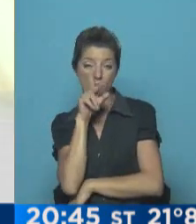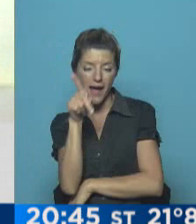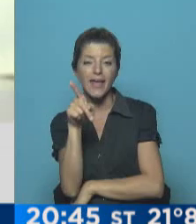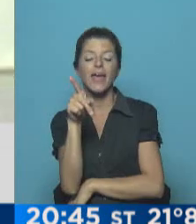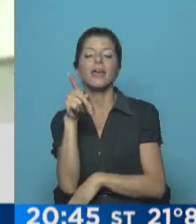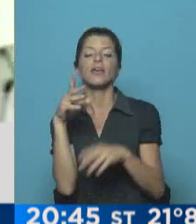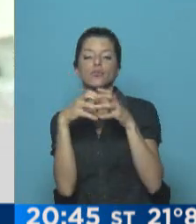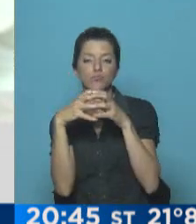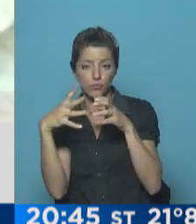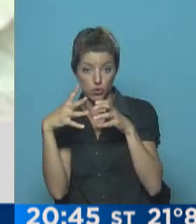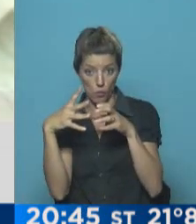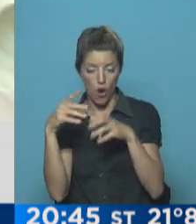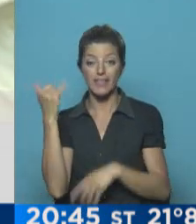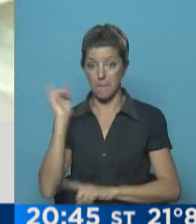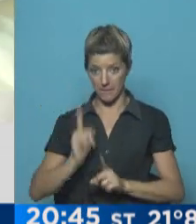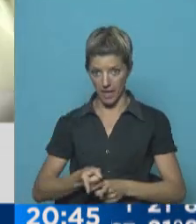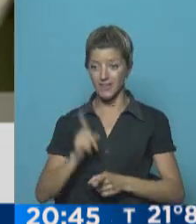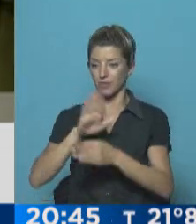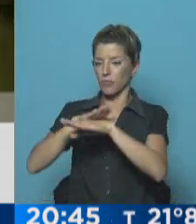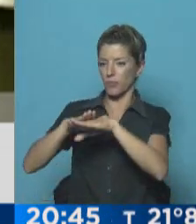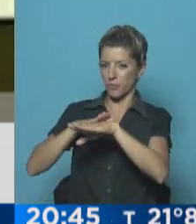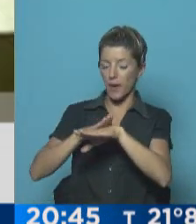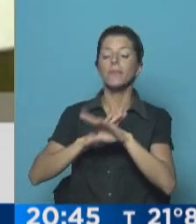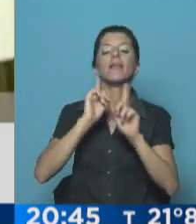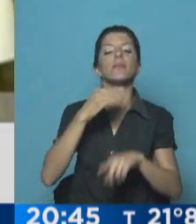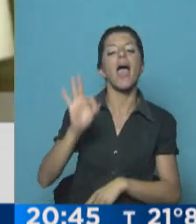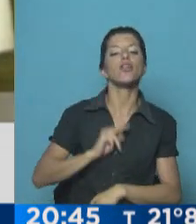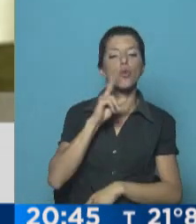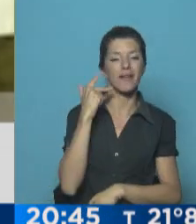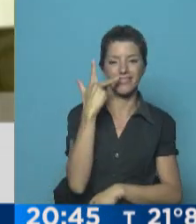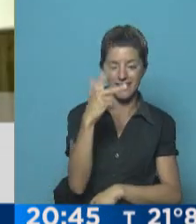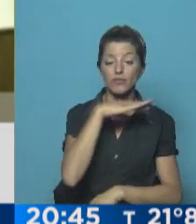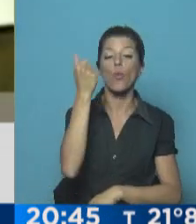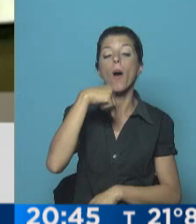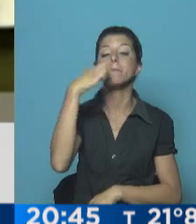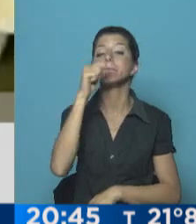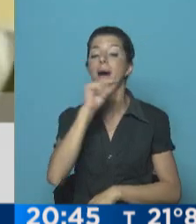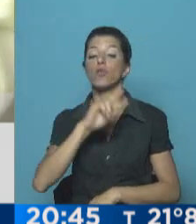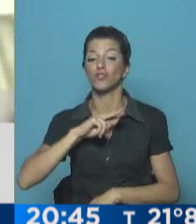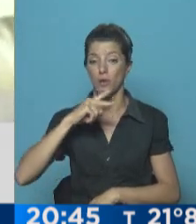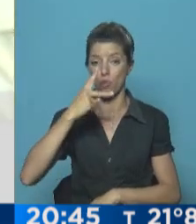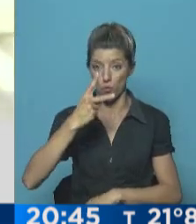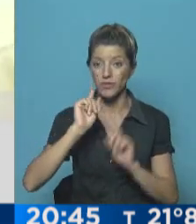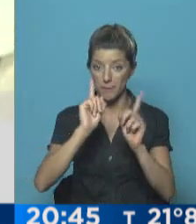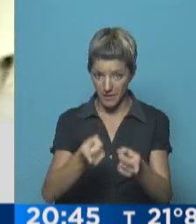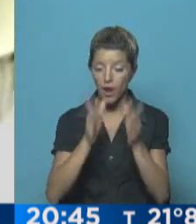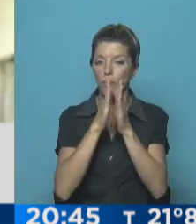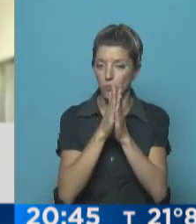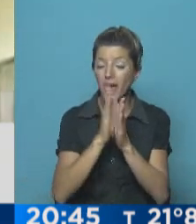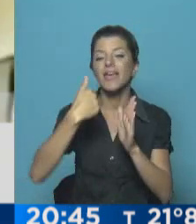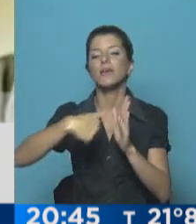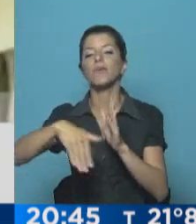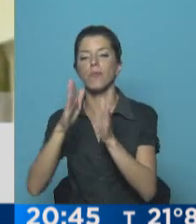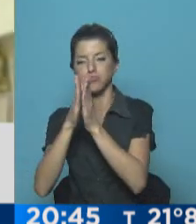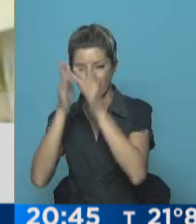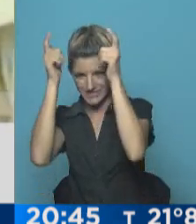un tumor abdominal. En 2003 fue beatificada por el Papa Juan Pablo II y el próximo paso será su canonización, es decir, que va a